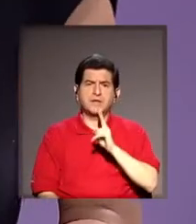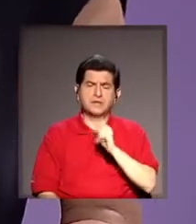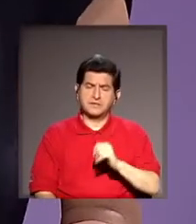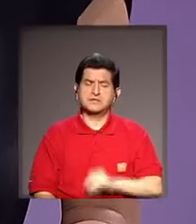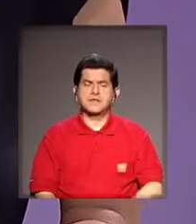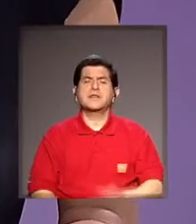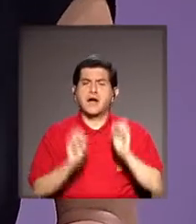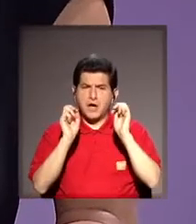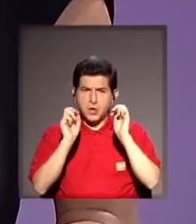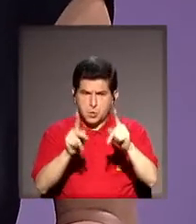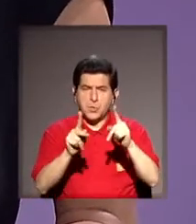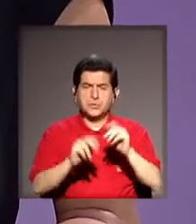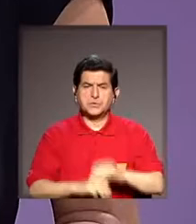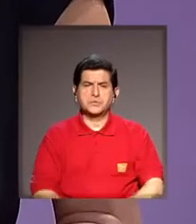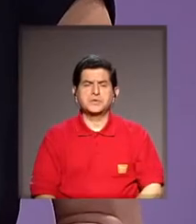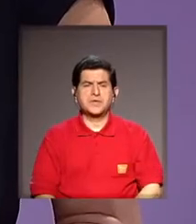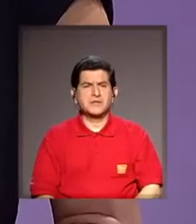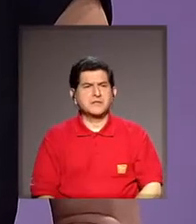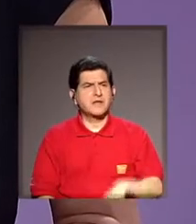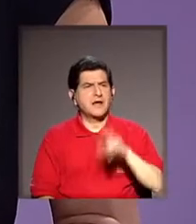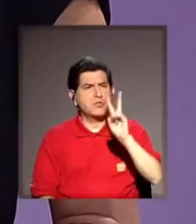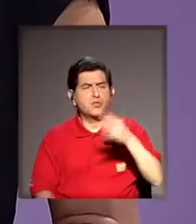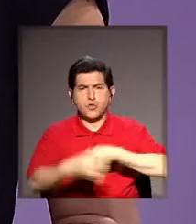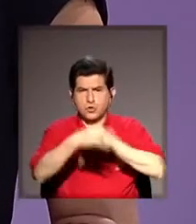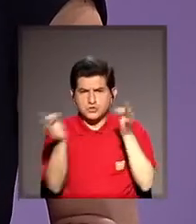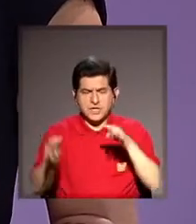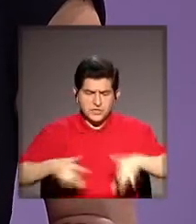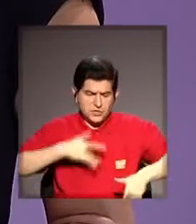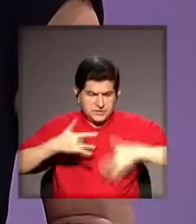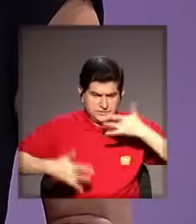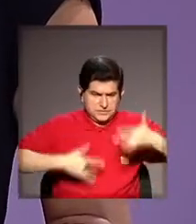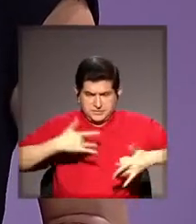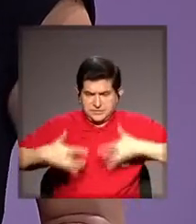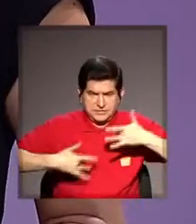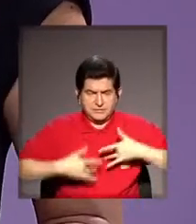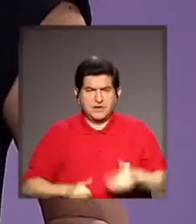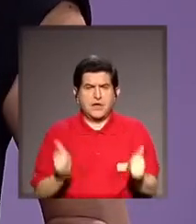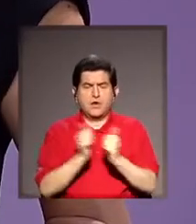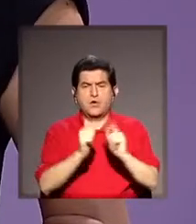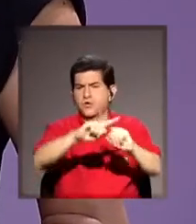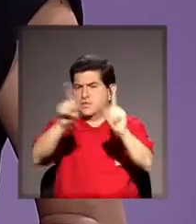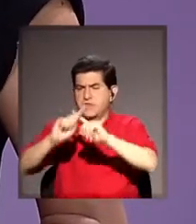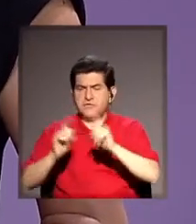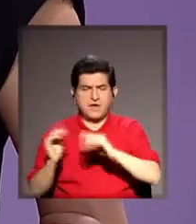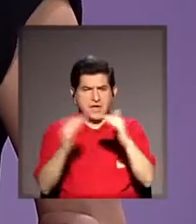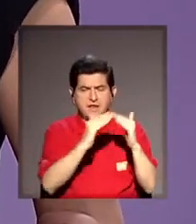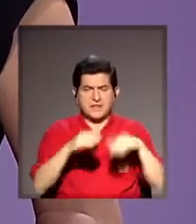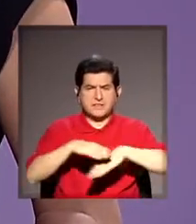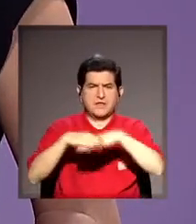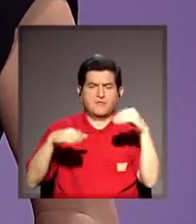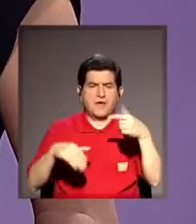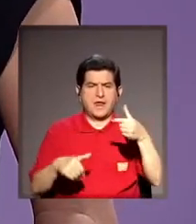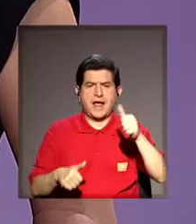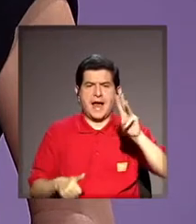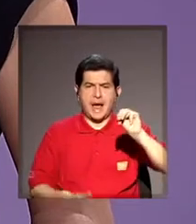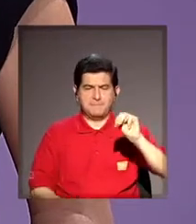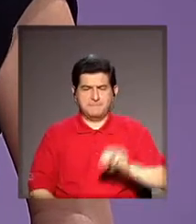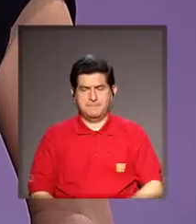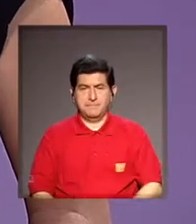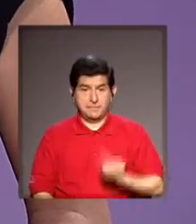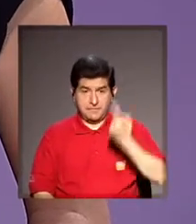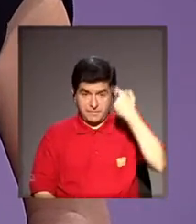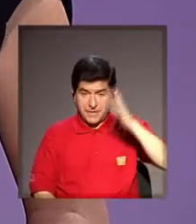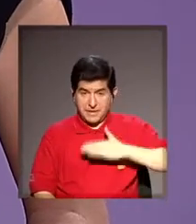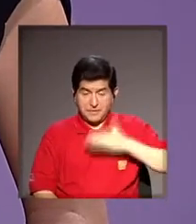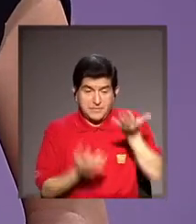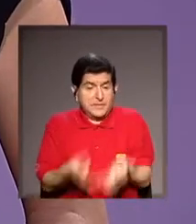oportunidad de dar dos talleres de sensibilización con diversas poblaciones fuera del área metropolitana y para mí